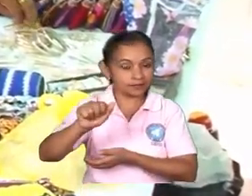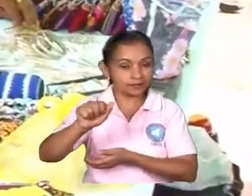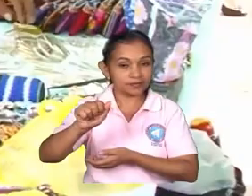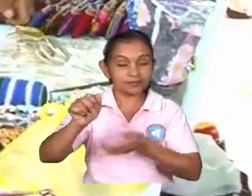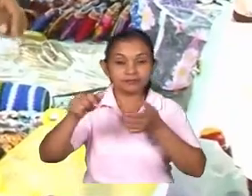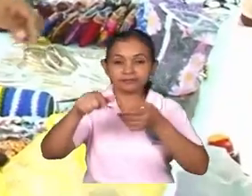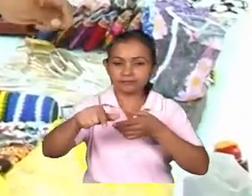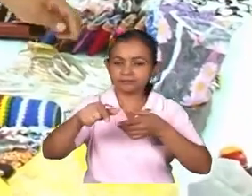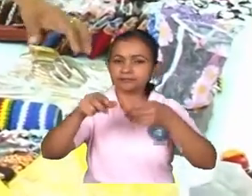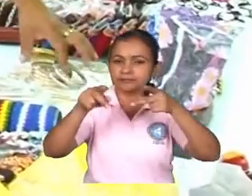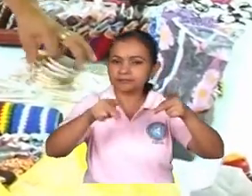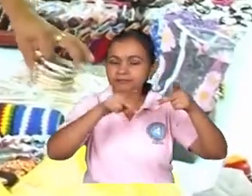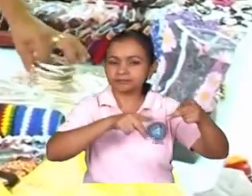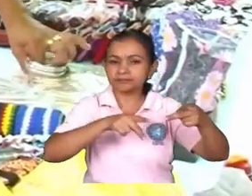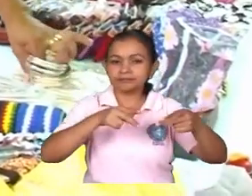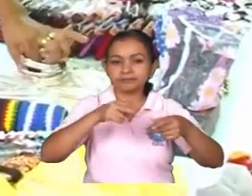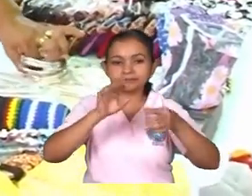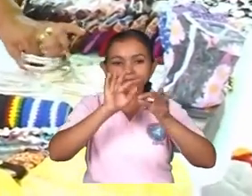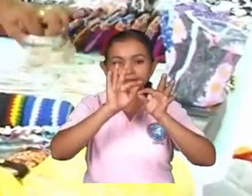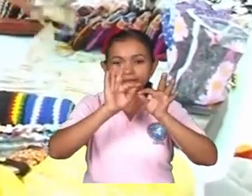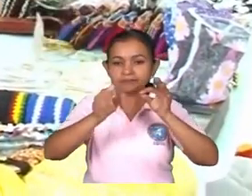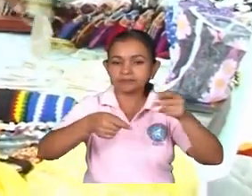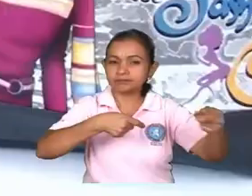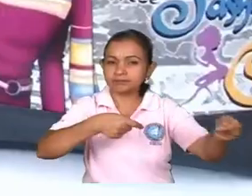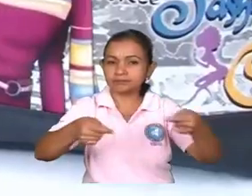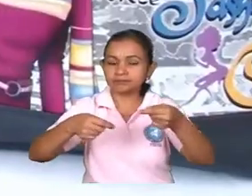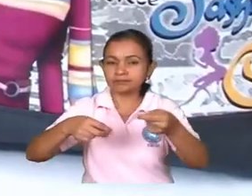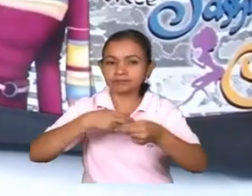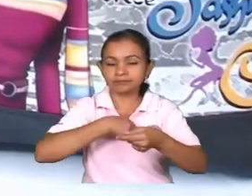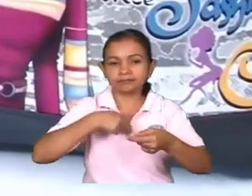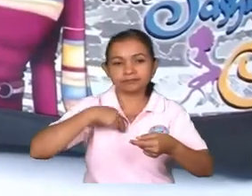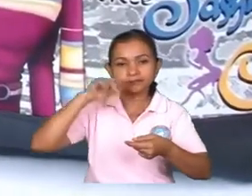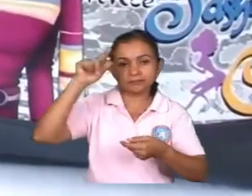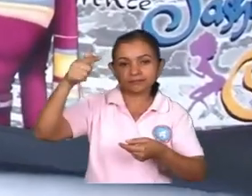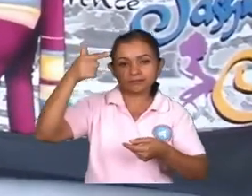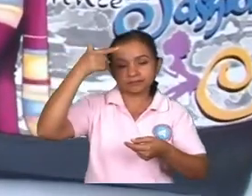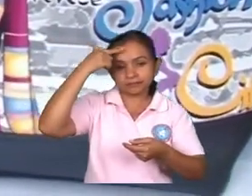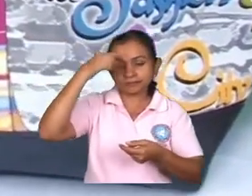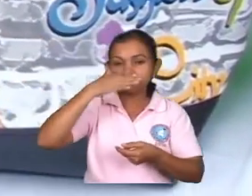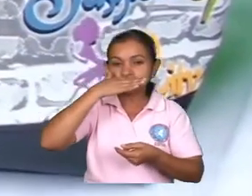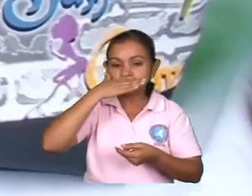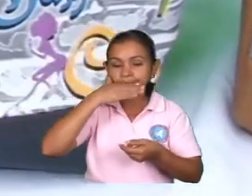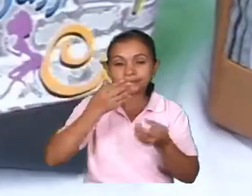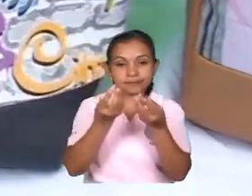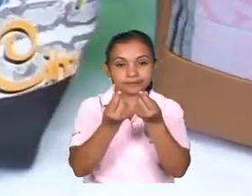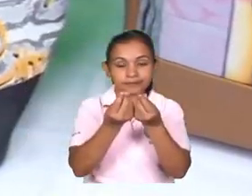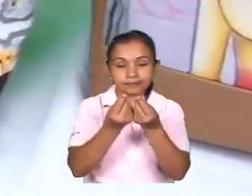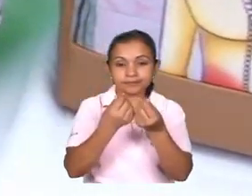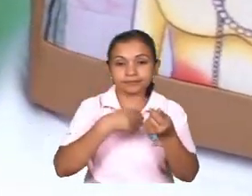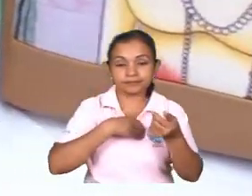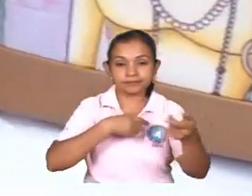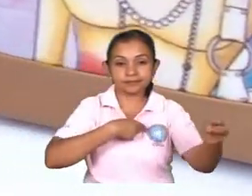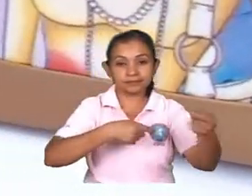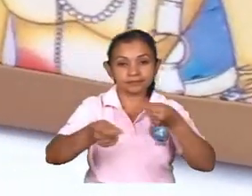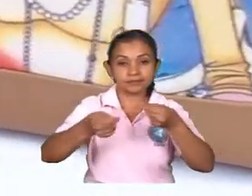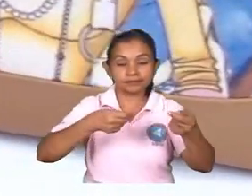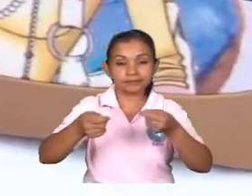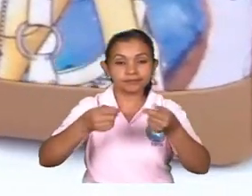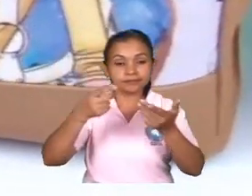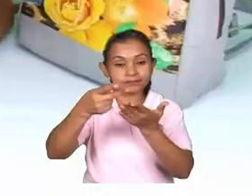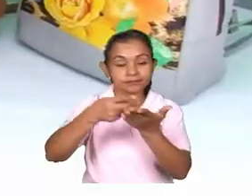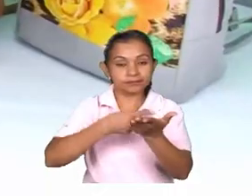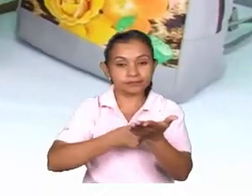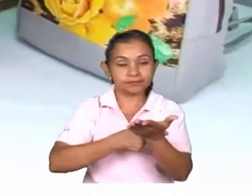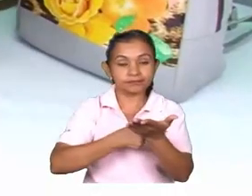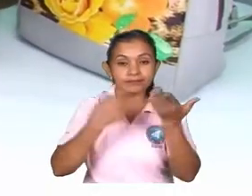MEFCA reconocen que esta feria que realiza el buen gobierno sandinista ayuda al crecimiento económico de sus pequeños negocios y proyecta